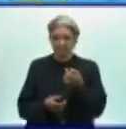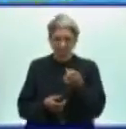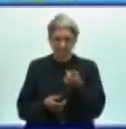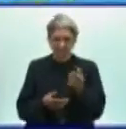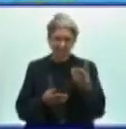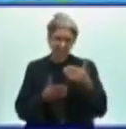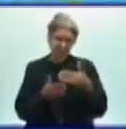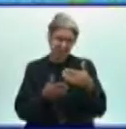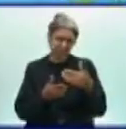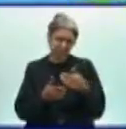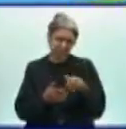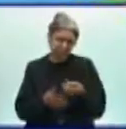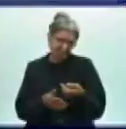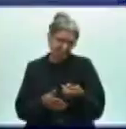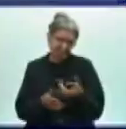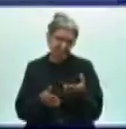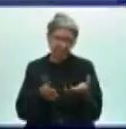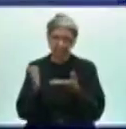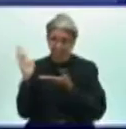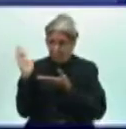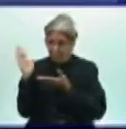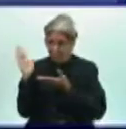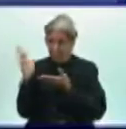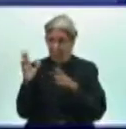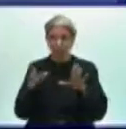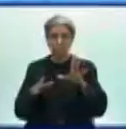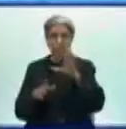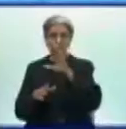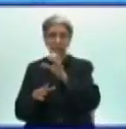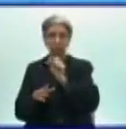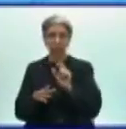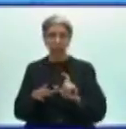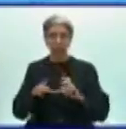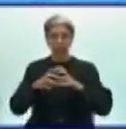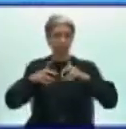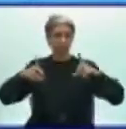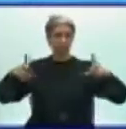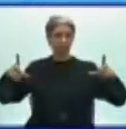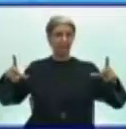mapa de más de cerca. Mírenlo acá, toda esta región.